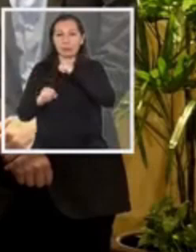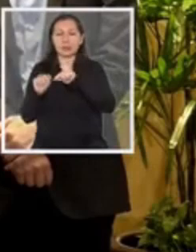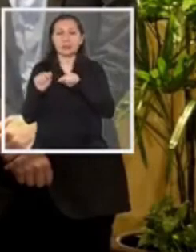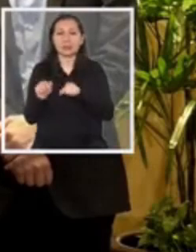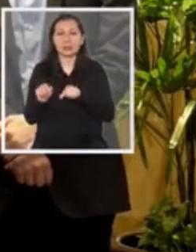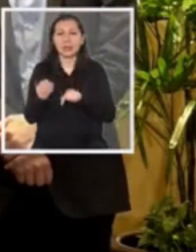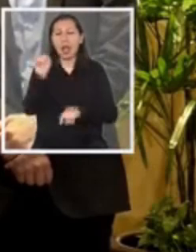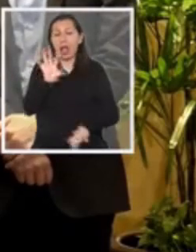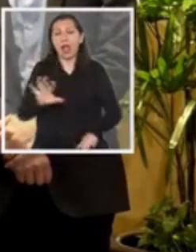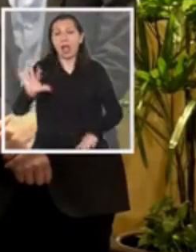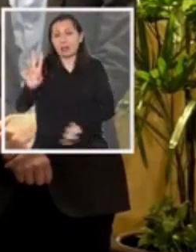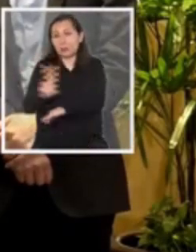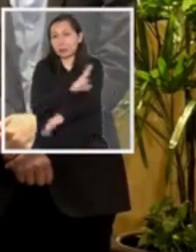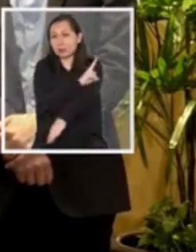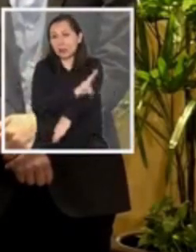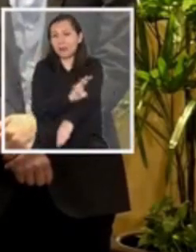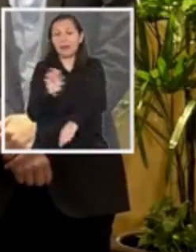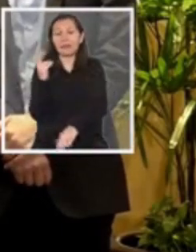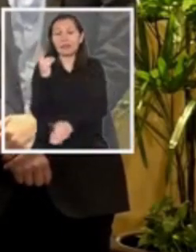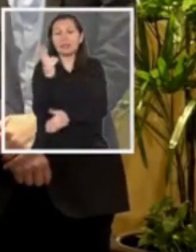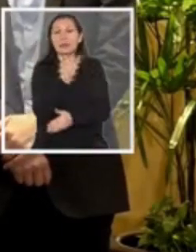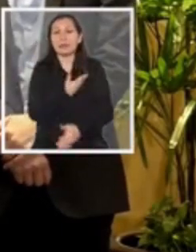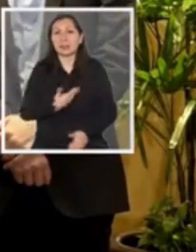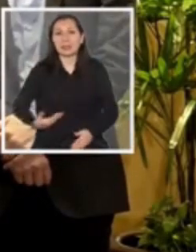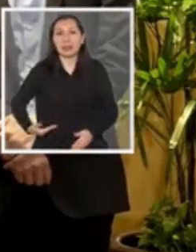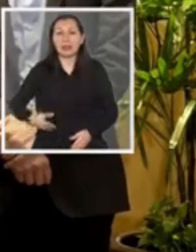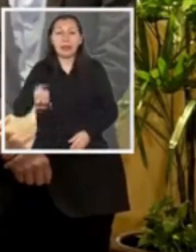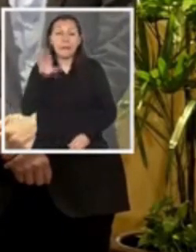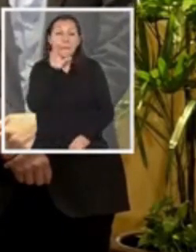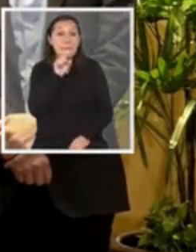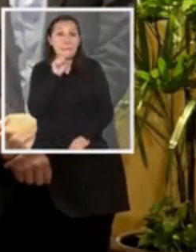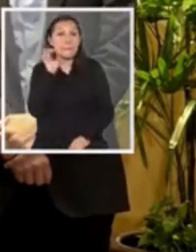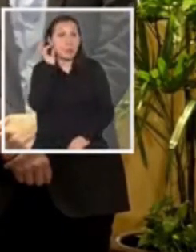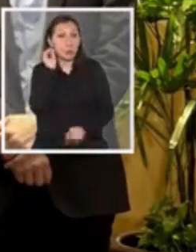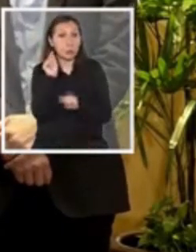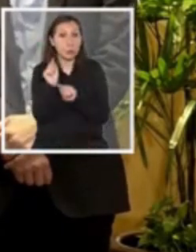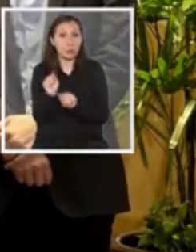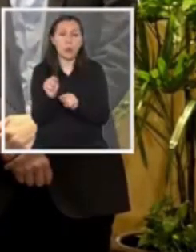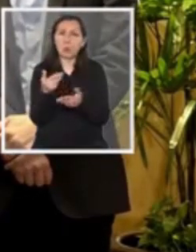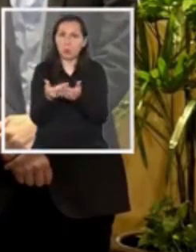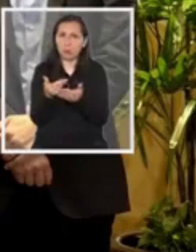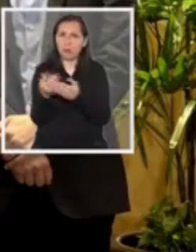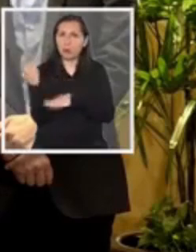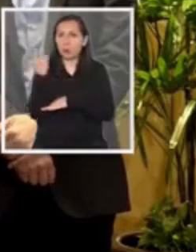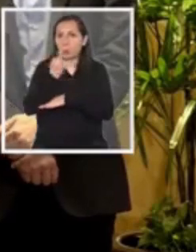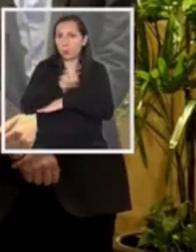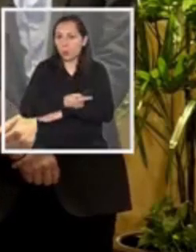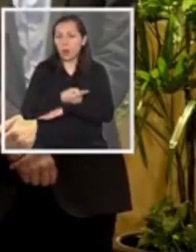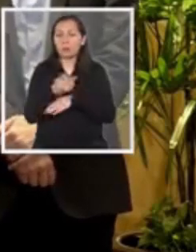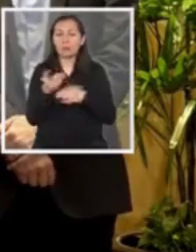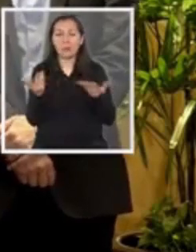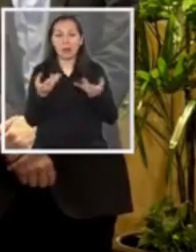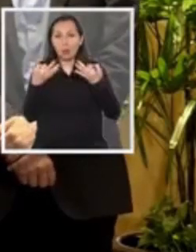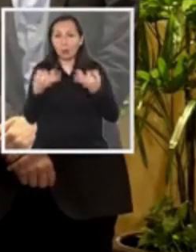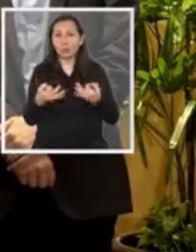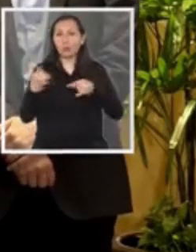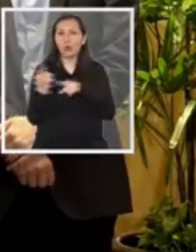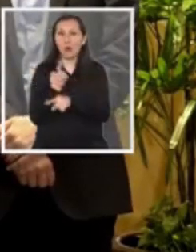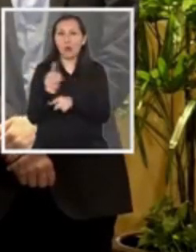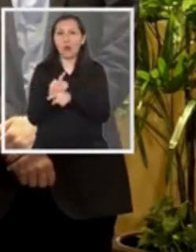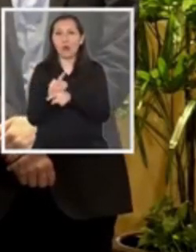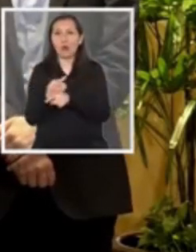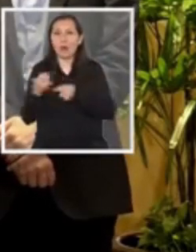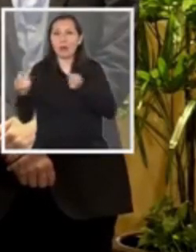del Asia-Pacífico y con la vicepresidenta del Perú. Fue una jornada bien provechosa justamente para conversar y